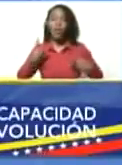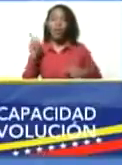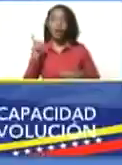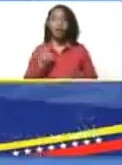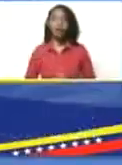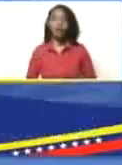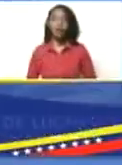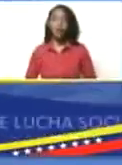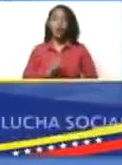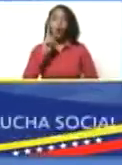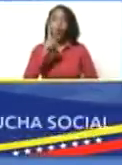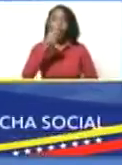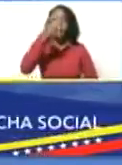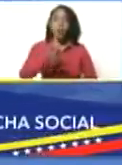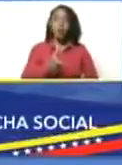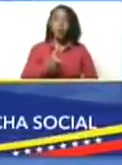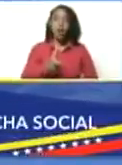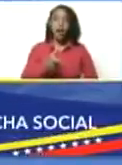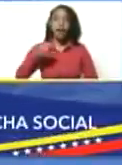un militante